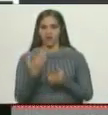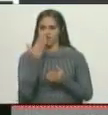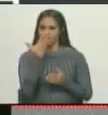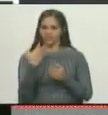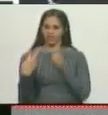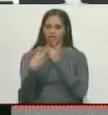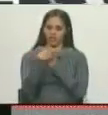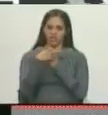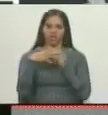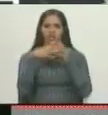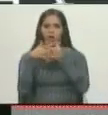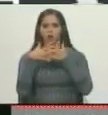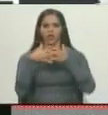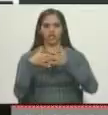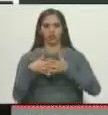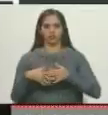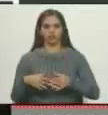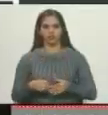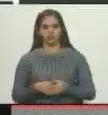imperialista.